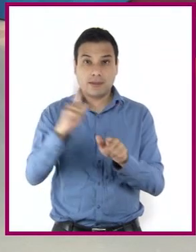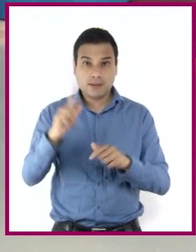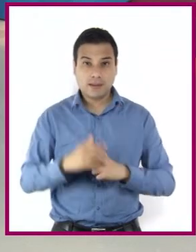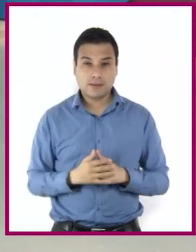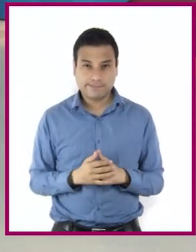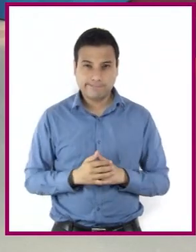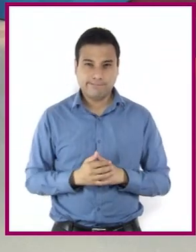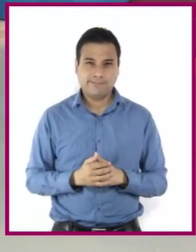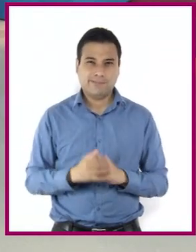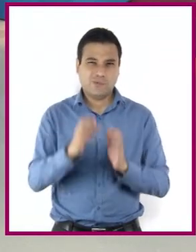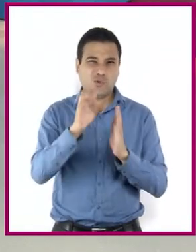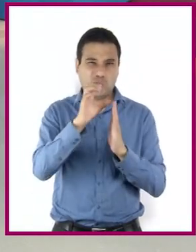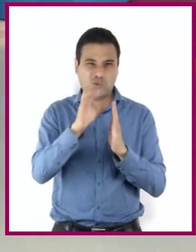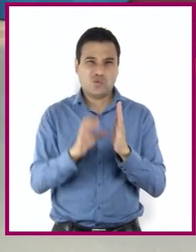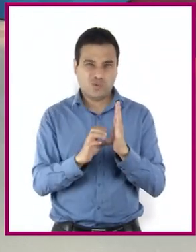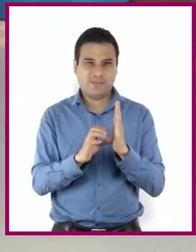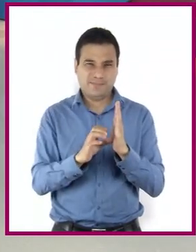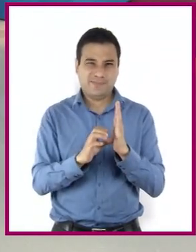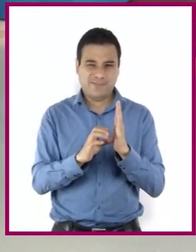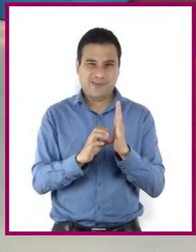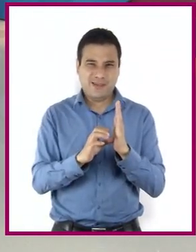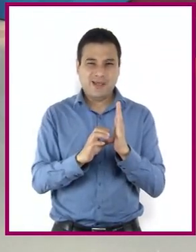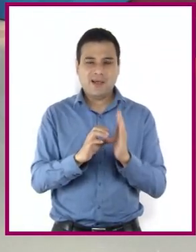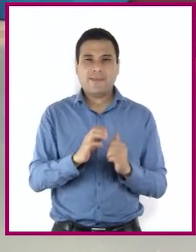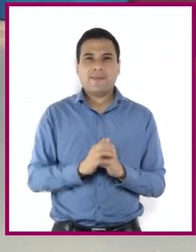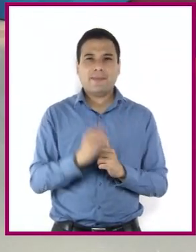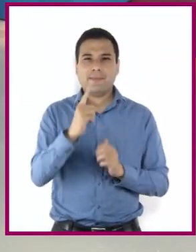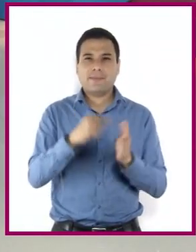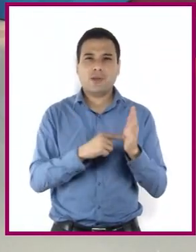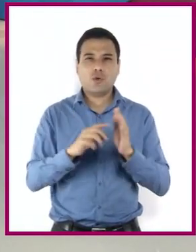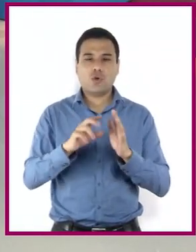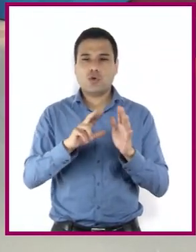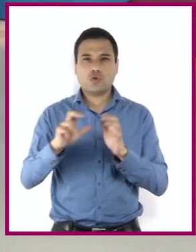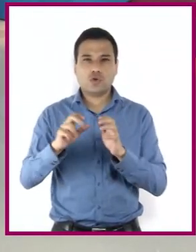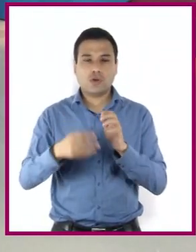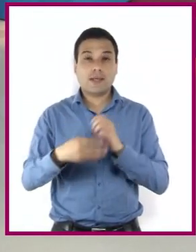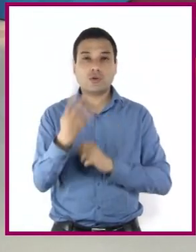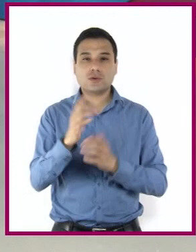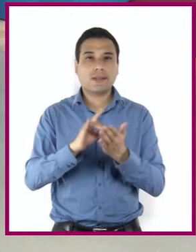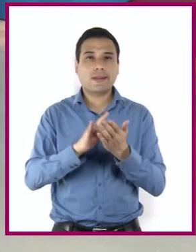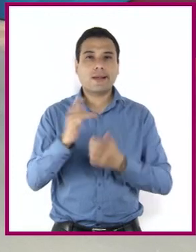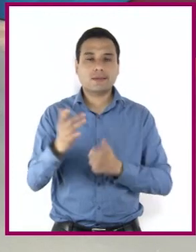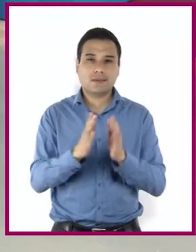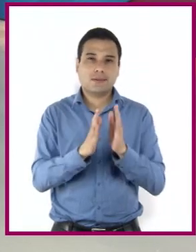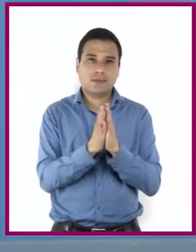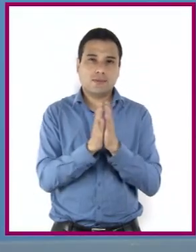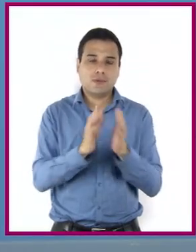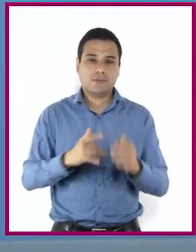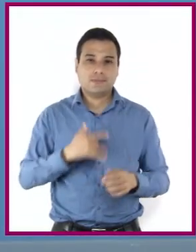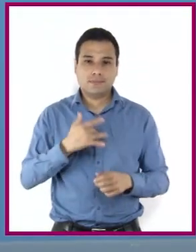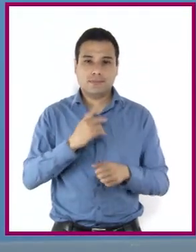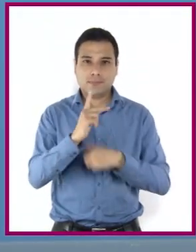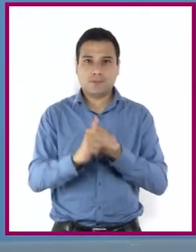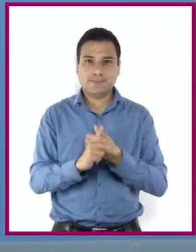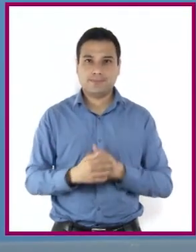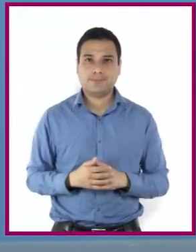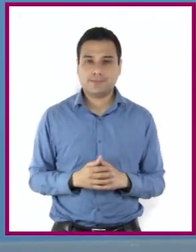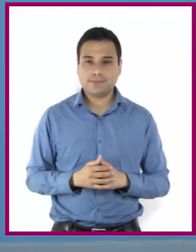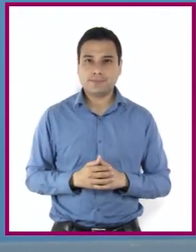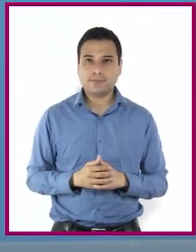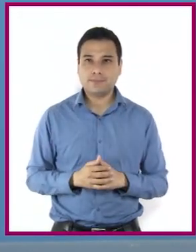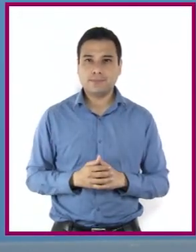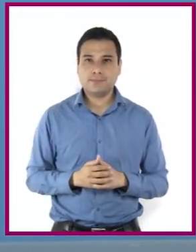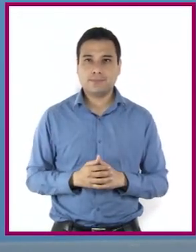la Constitución de Apatzingán de 1814 emanaron de los sentimientos de la nación. Este personaje, quien